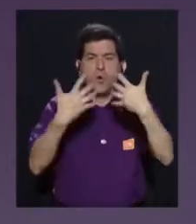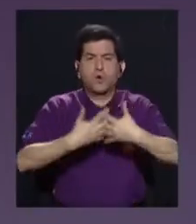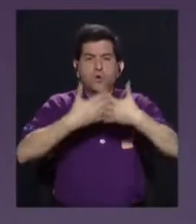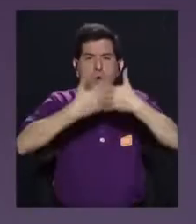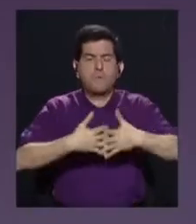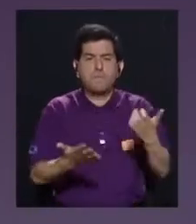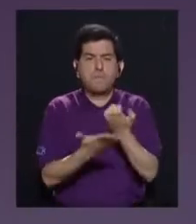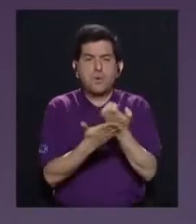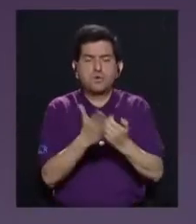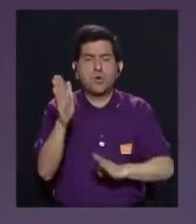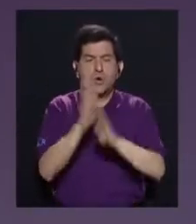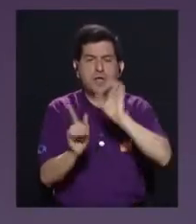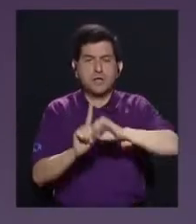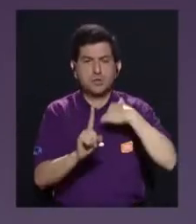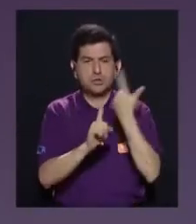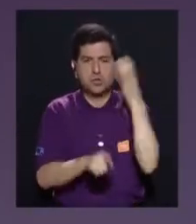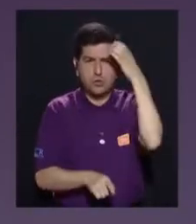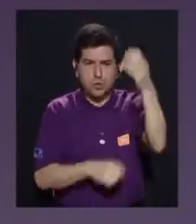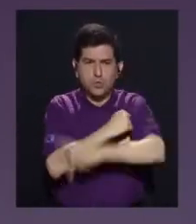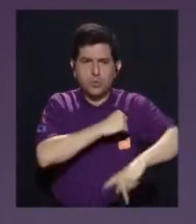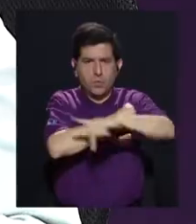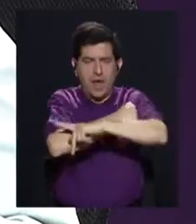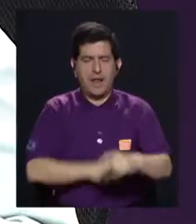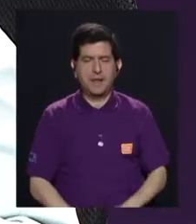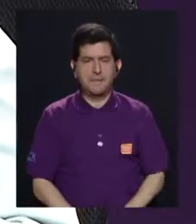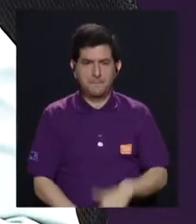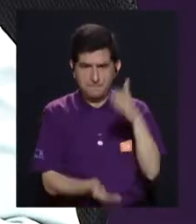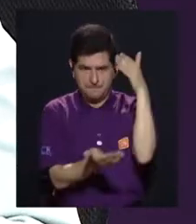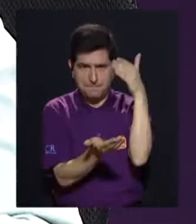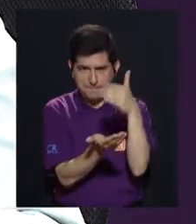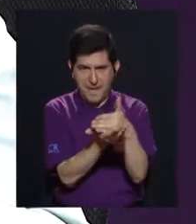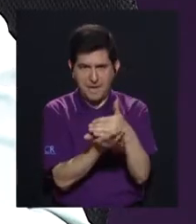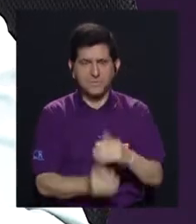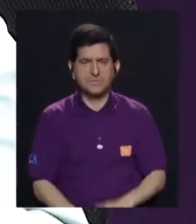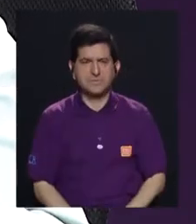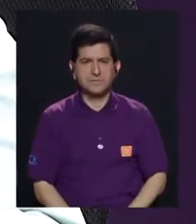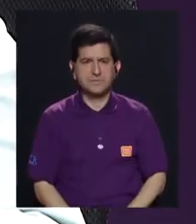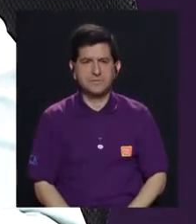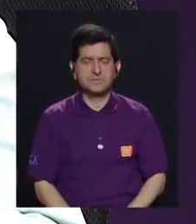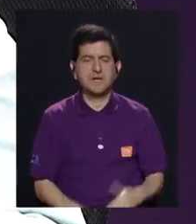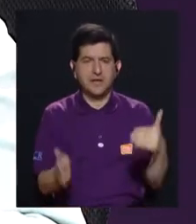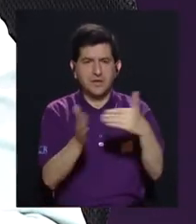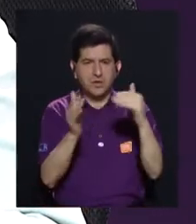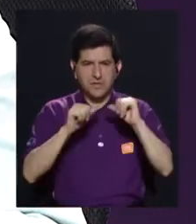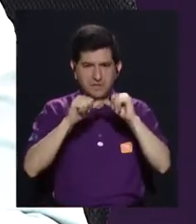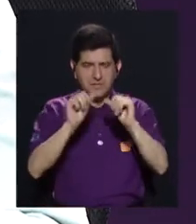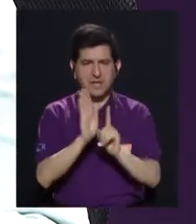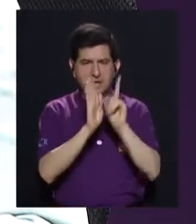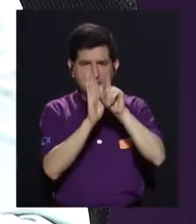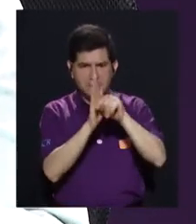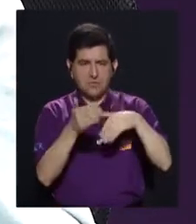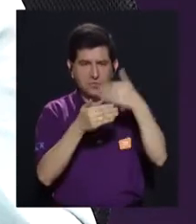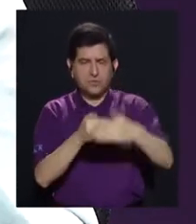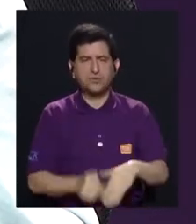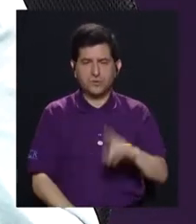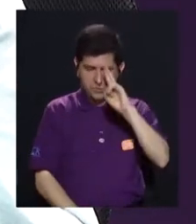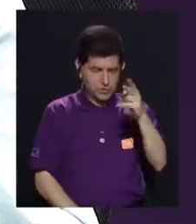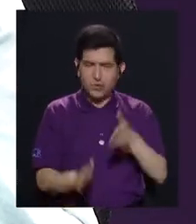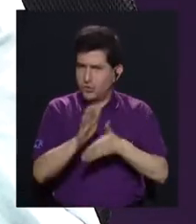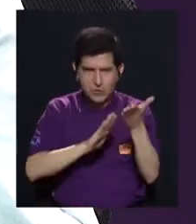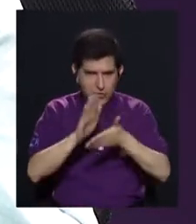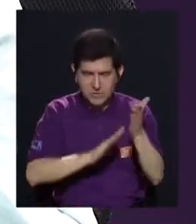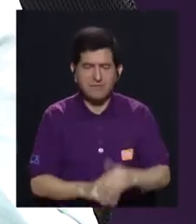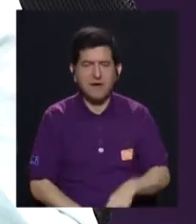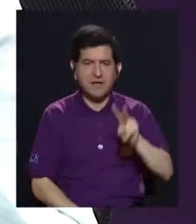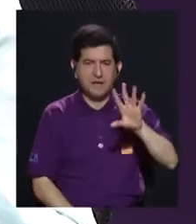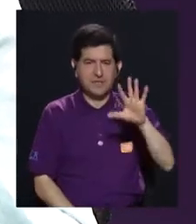y del desarrollo social y cultural de este país tenemos que hacer un corte y estamos de regreso en unos segundos con irreverencias no se mueva de ahí